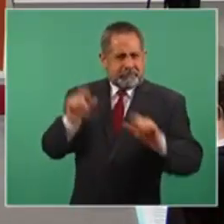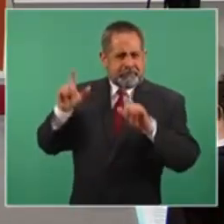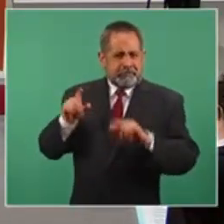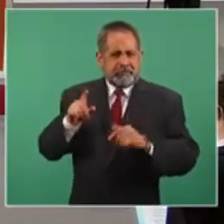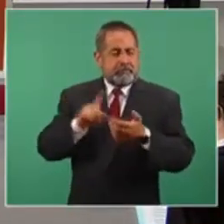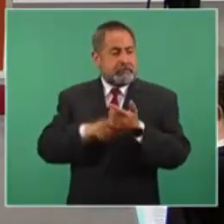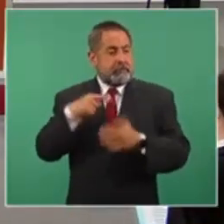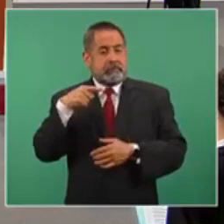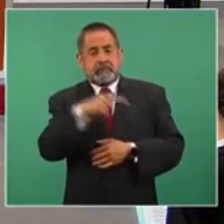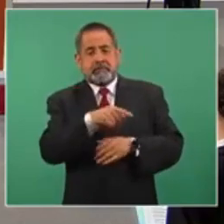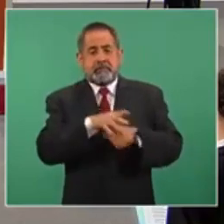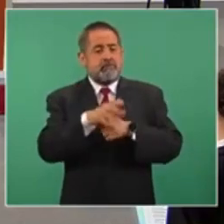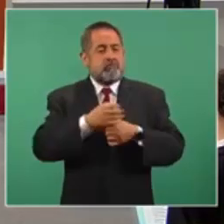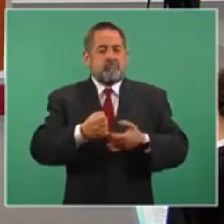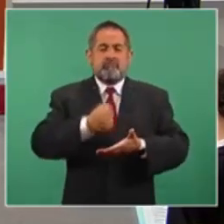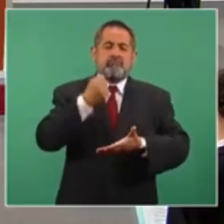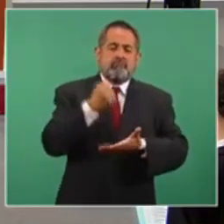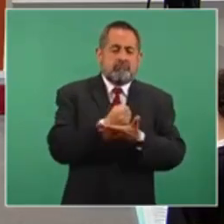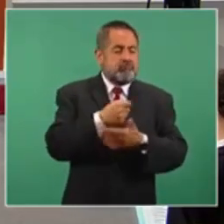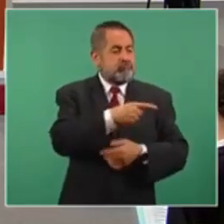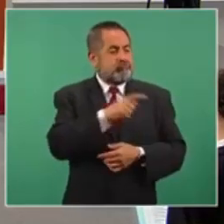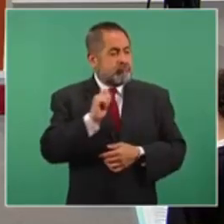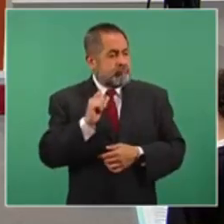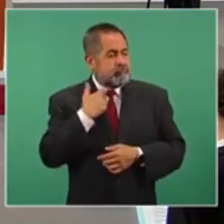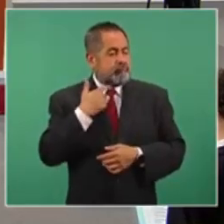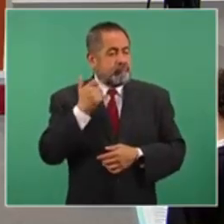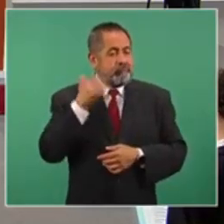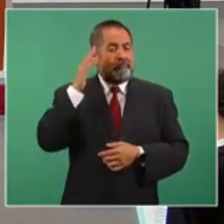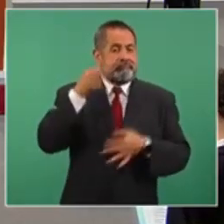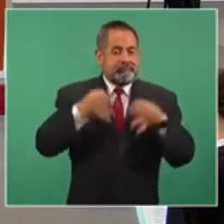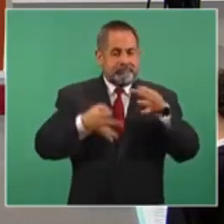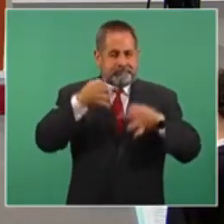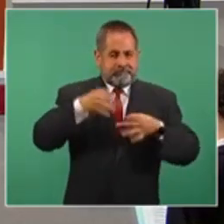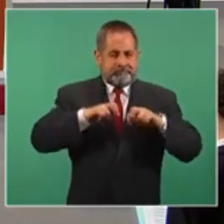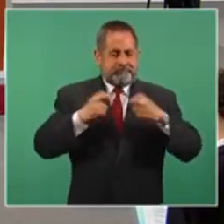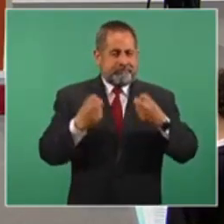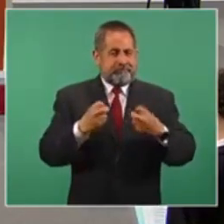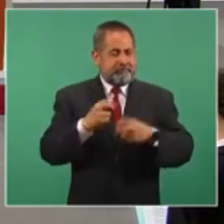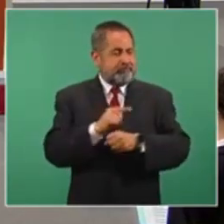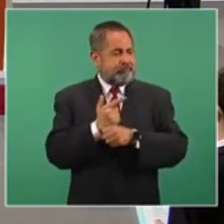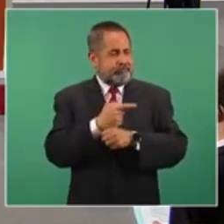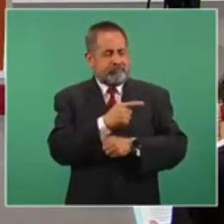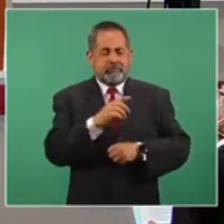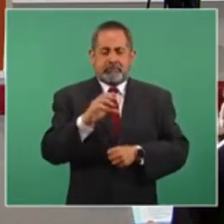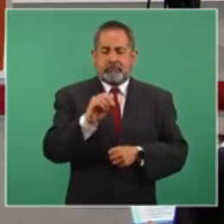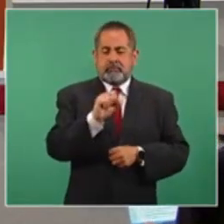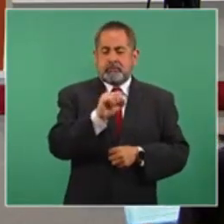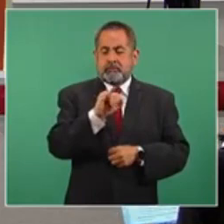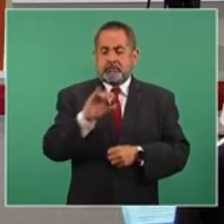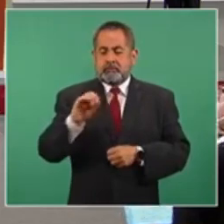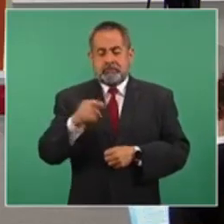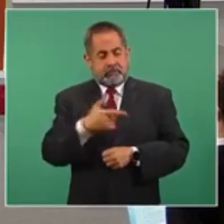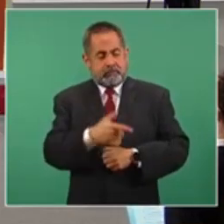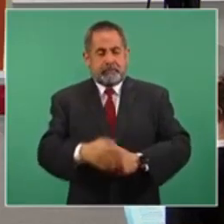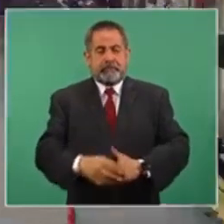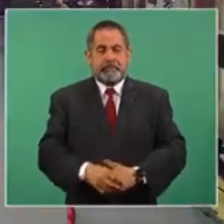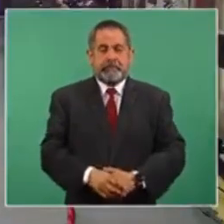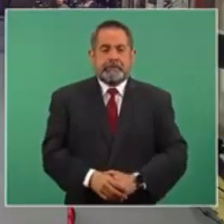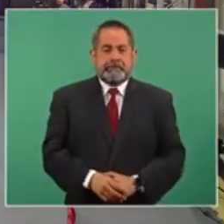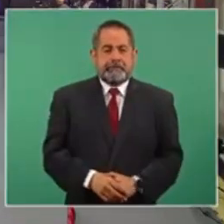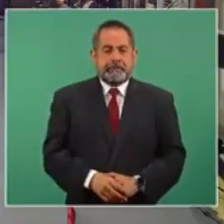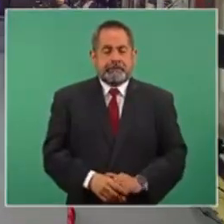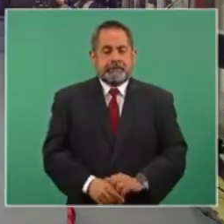que aprobó cuando fue ministro el licenciado Cosío,